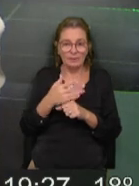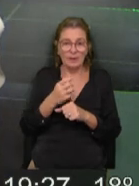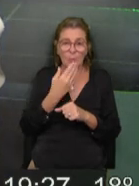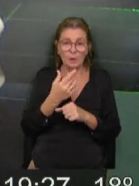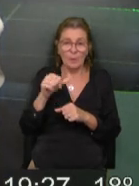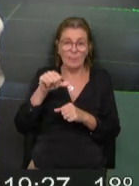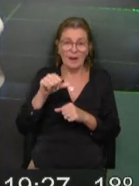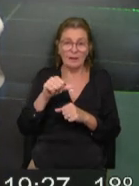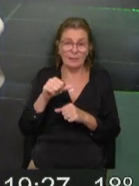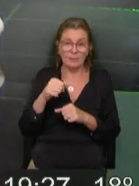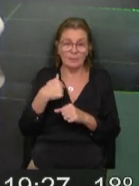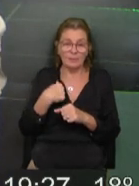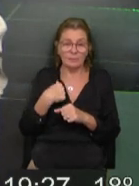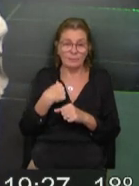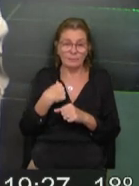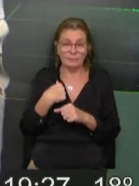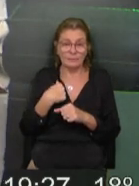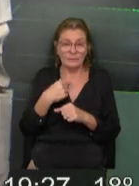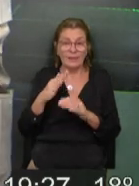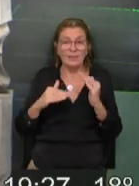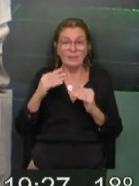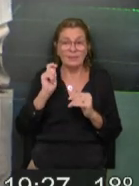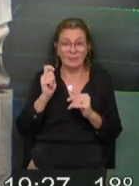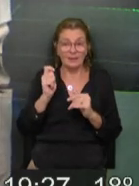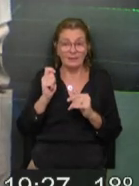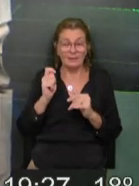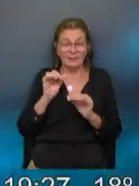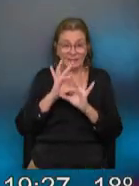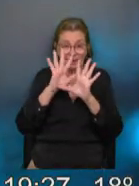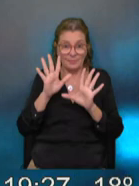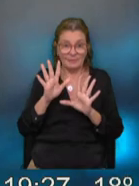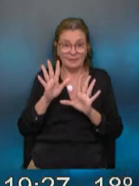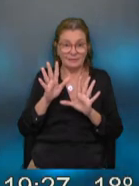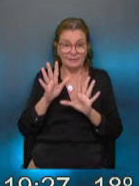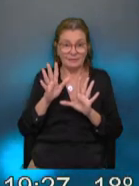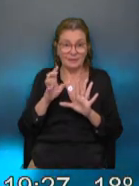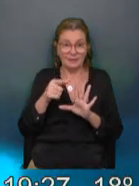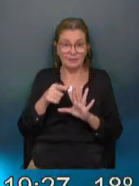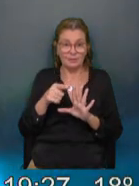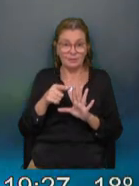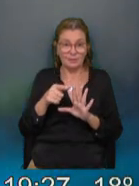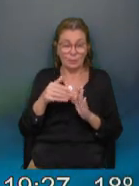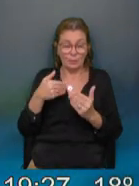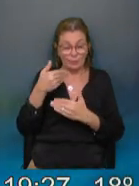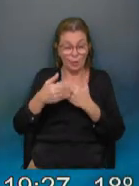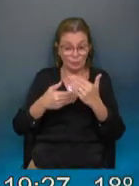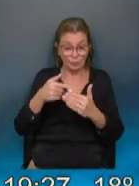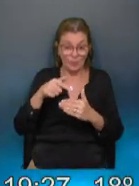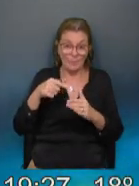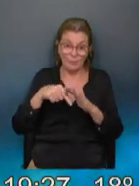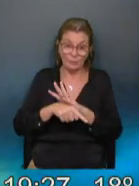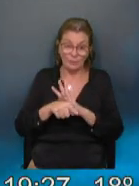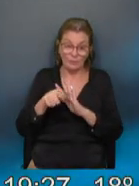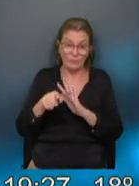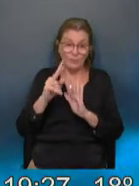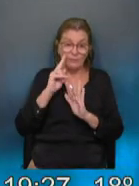o malo. Para unos es bueno, para otros es malo. Depende para quién, claramente. Esto naturalmente va, si esto se continúa y se profundiza, vos